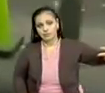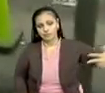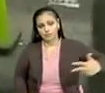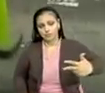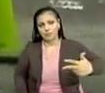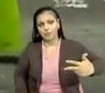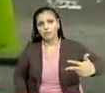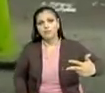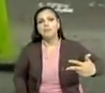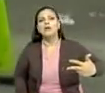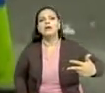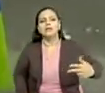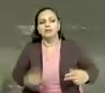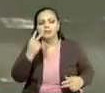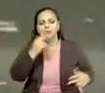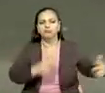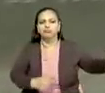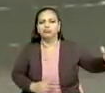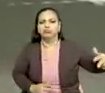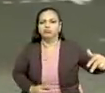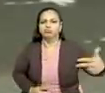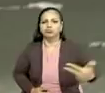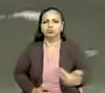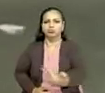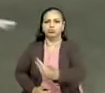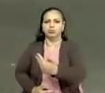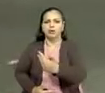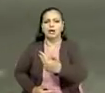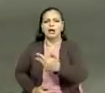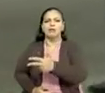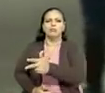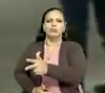derecha. Eso es otra de las situaciones que también se tendrá que